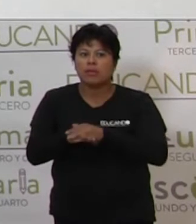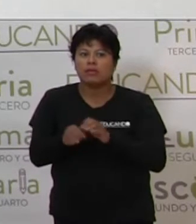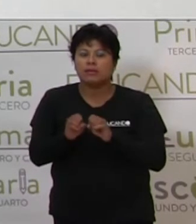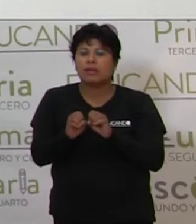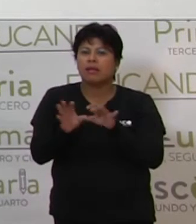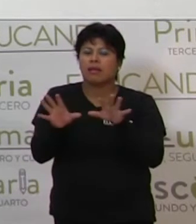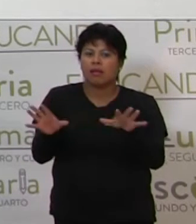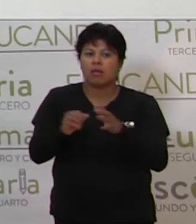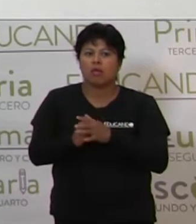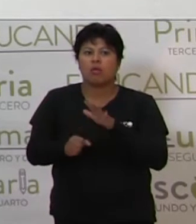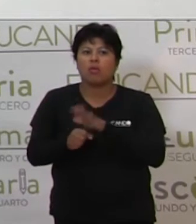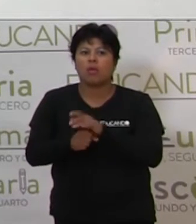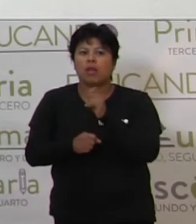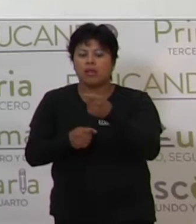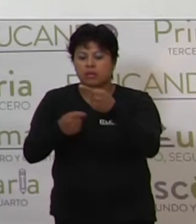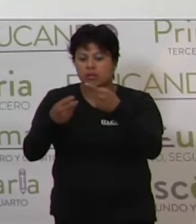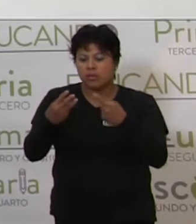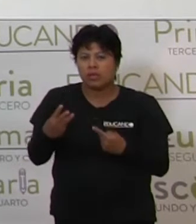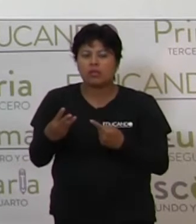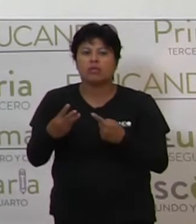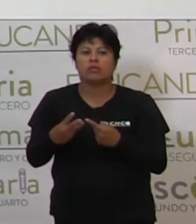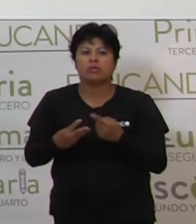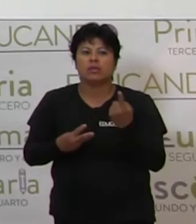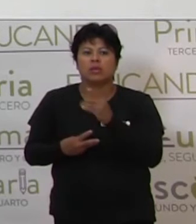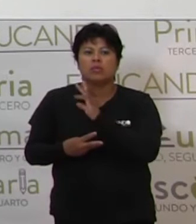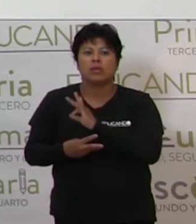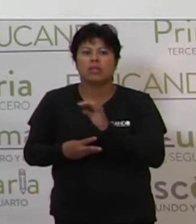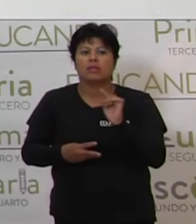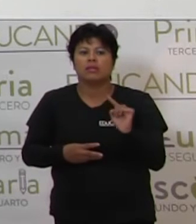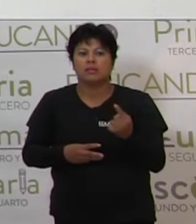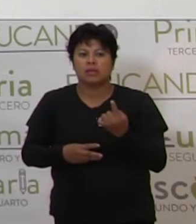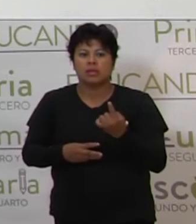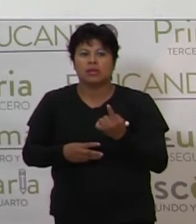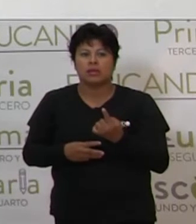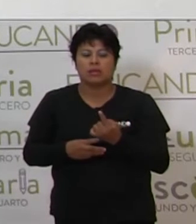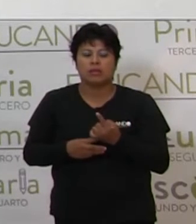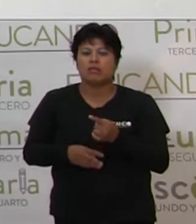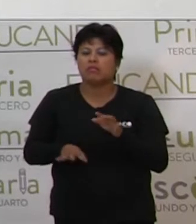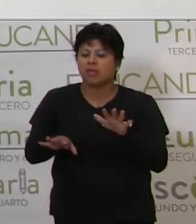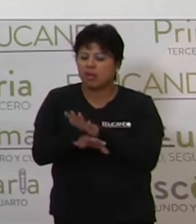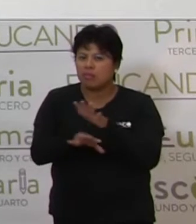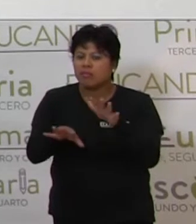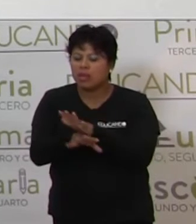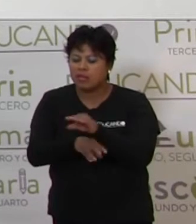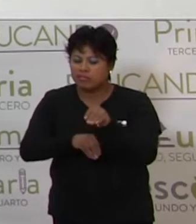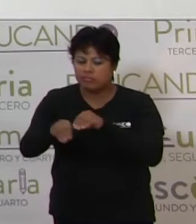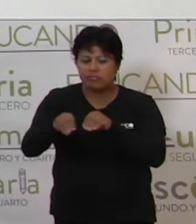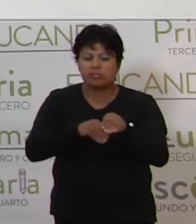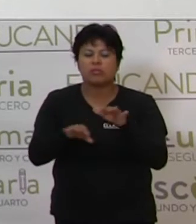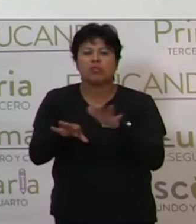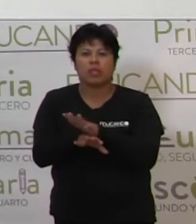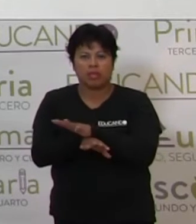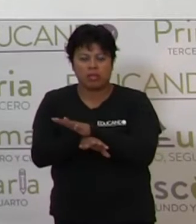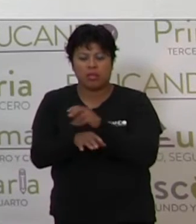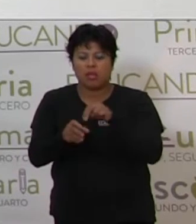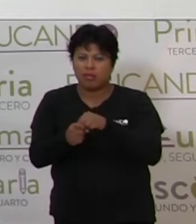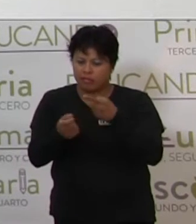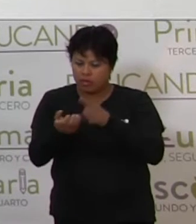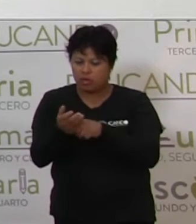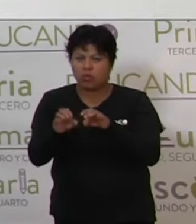claro cuáles son los elementos que pueden ser modificados, cambiados en un